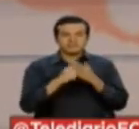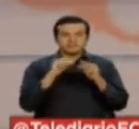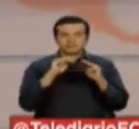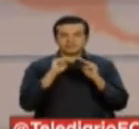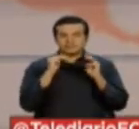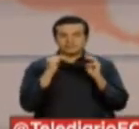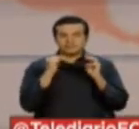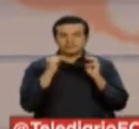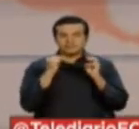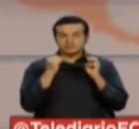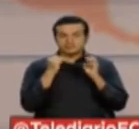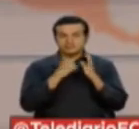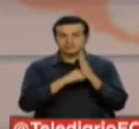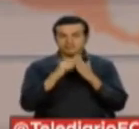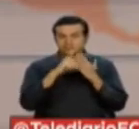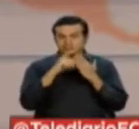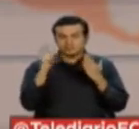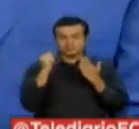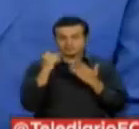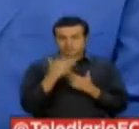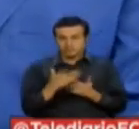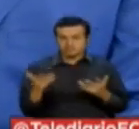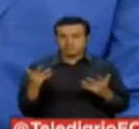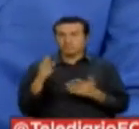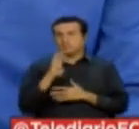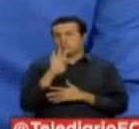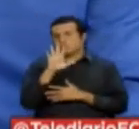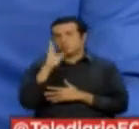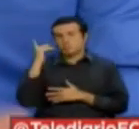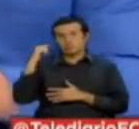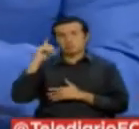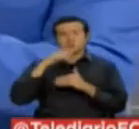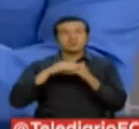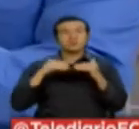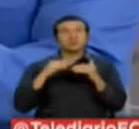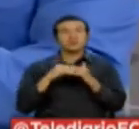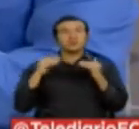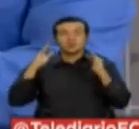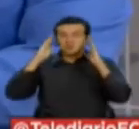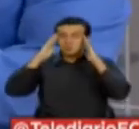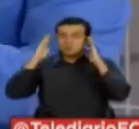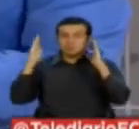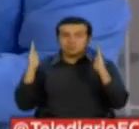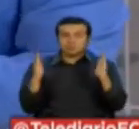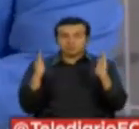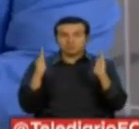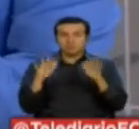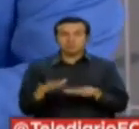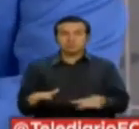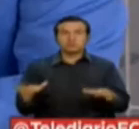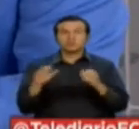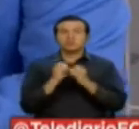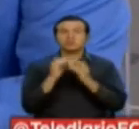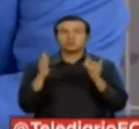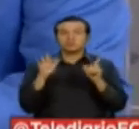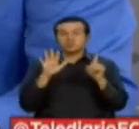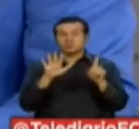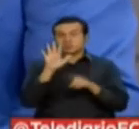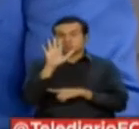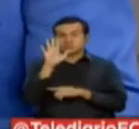en ese sentido. Se habla, dice usted, 45 millones de dólares enfocado en una población de 65